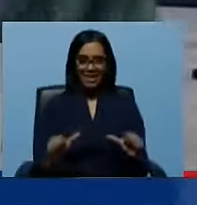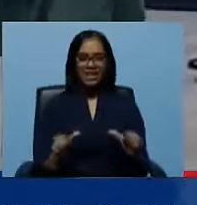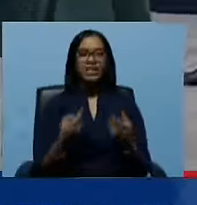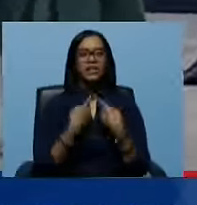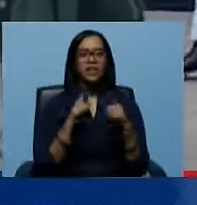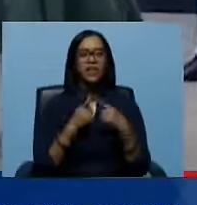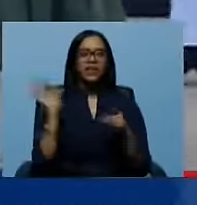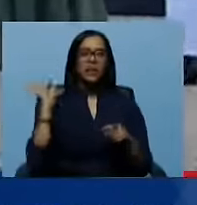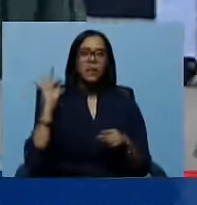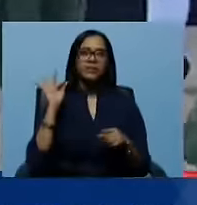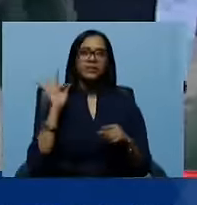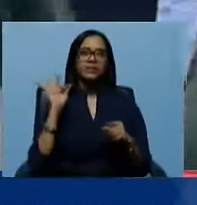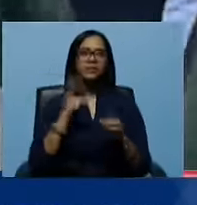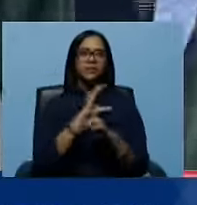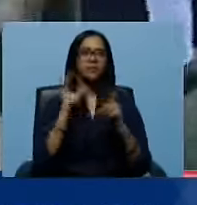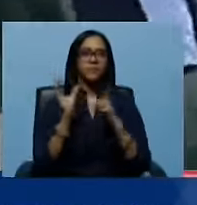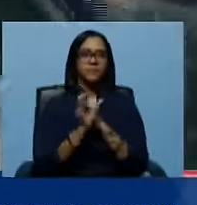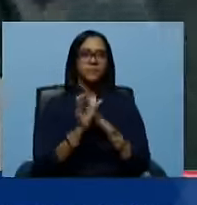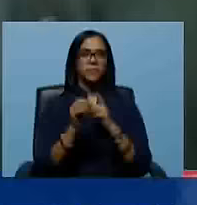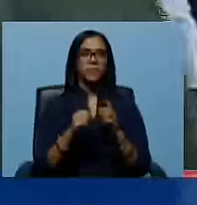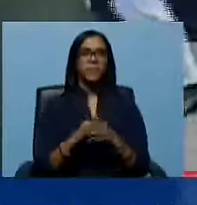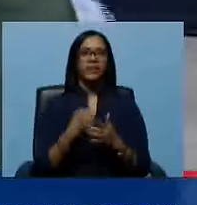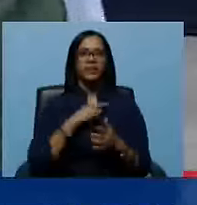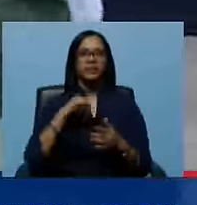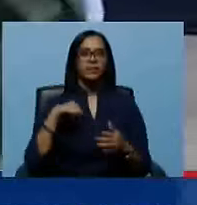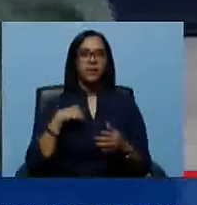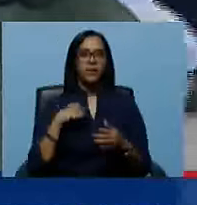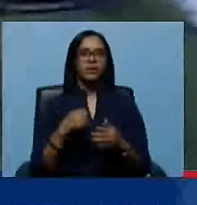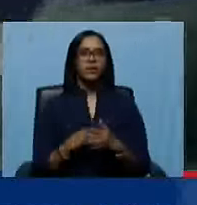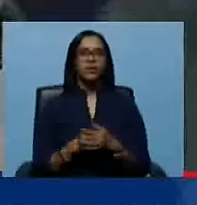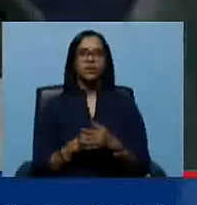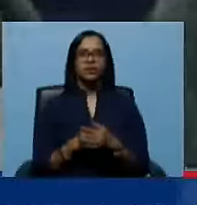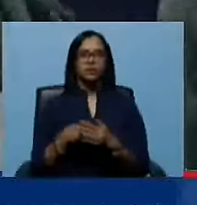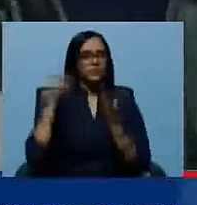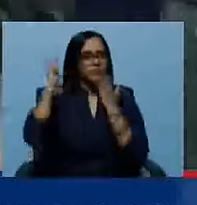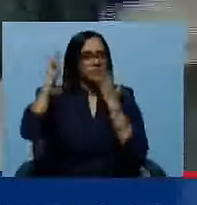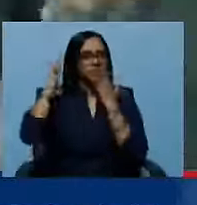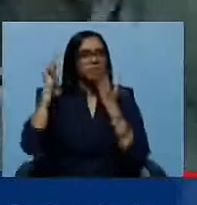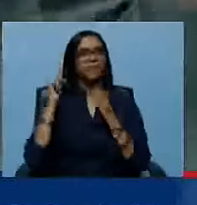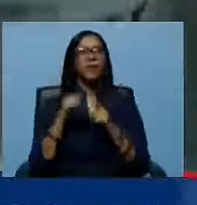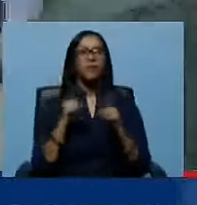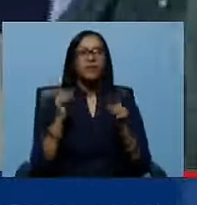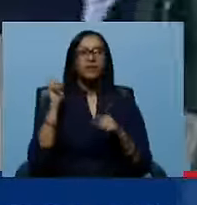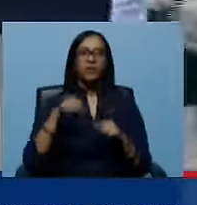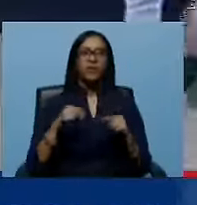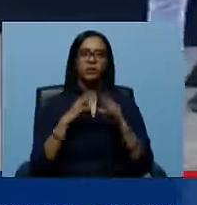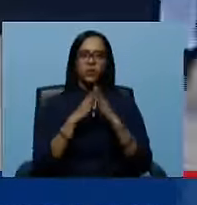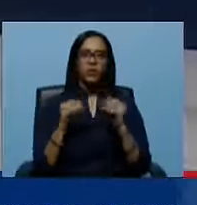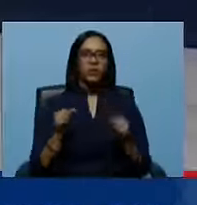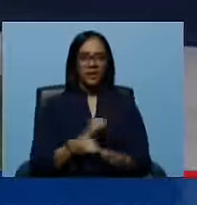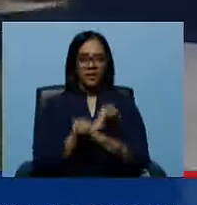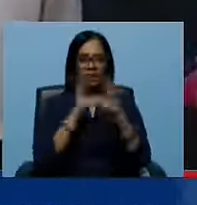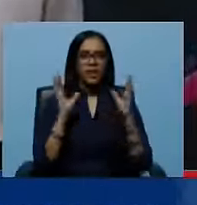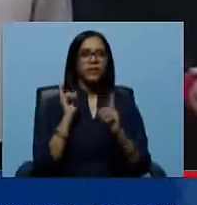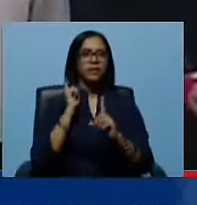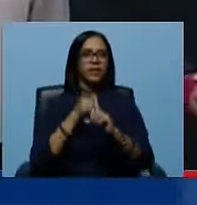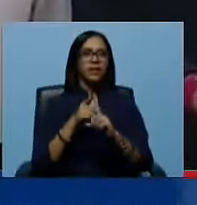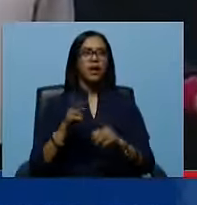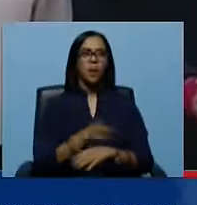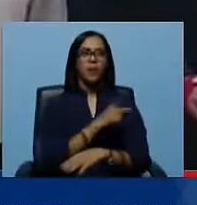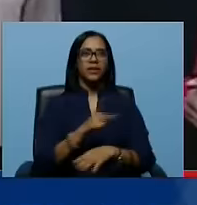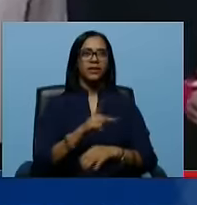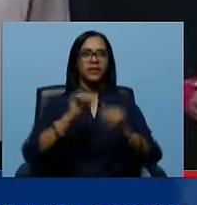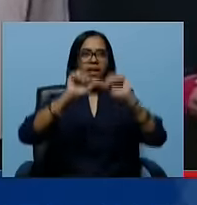distintas manifestaciones culturales de nuestros aborígenes, pero también todo lo que, por supuesto, desde la poesía, el